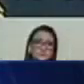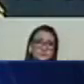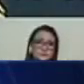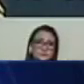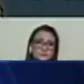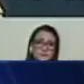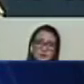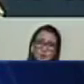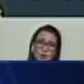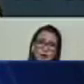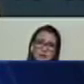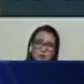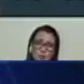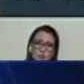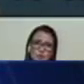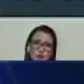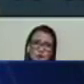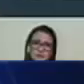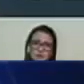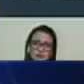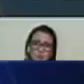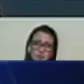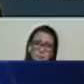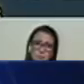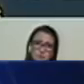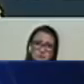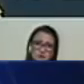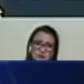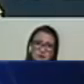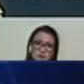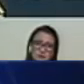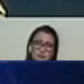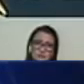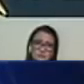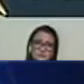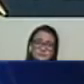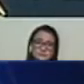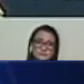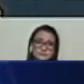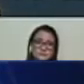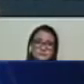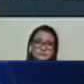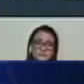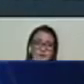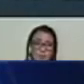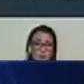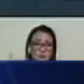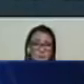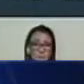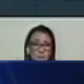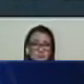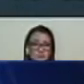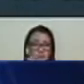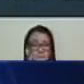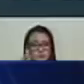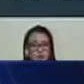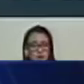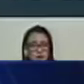descalabró ayer domingo a las 11 de la mañana y se los vamos a demostrar. A las 11 de la mañana se vino